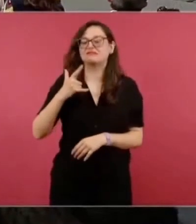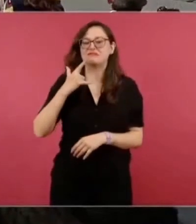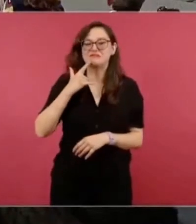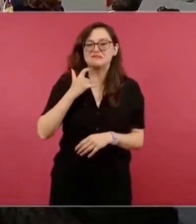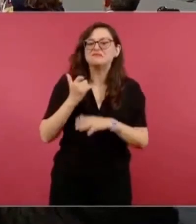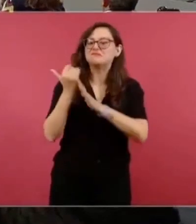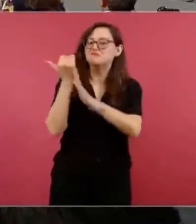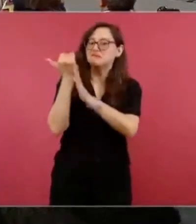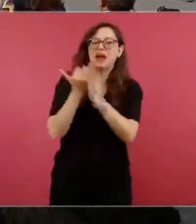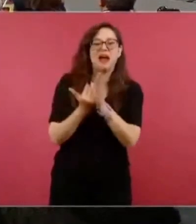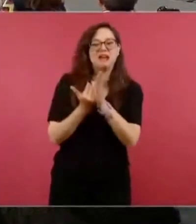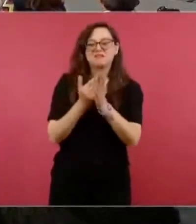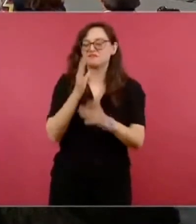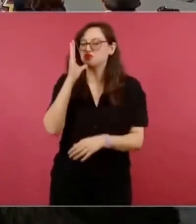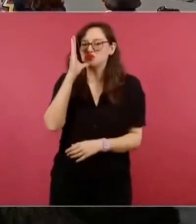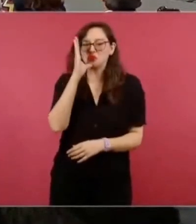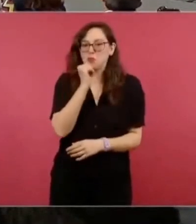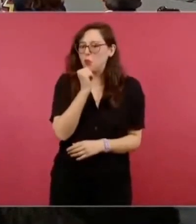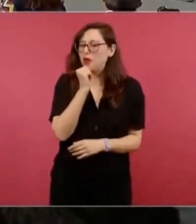Aquí,